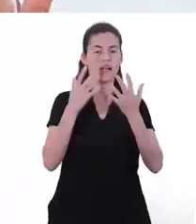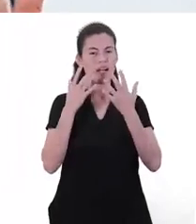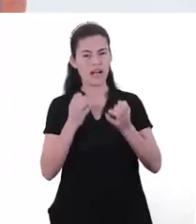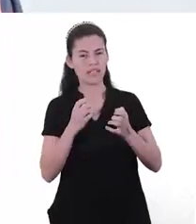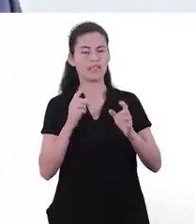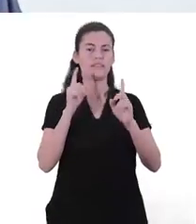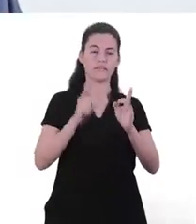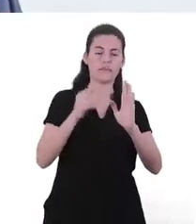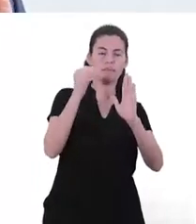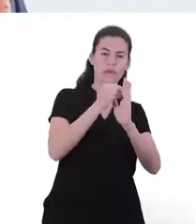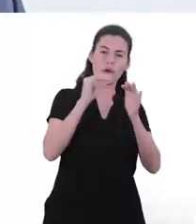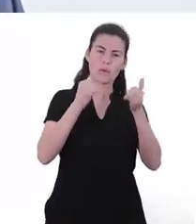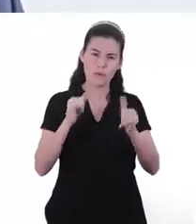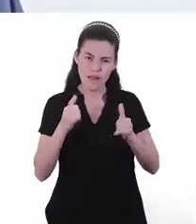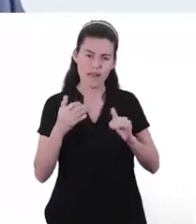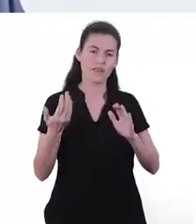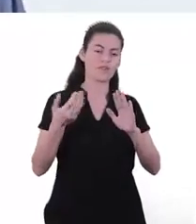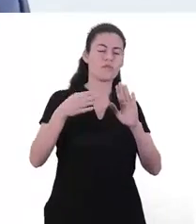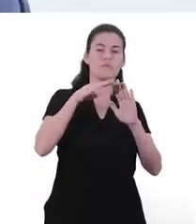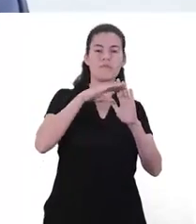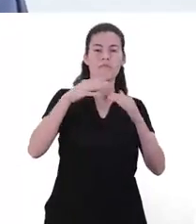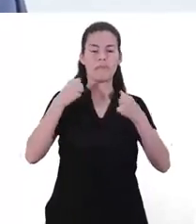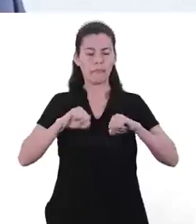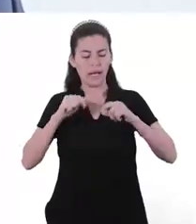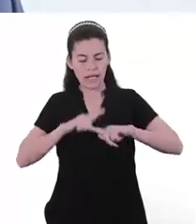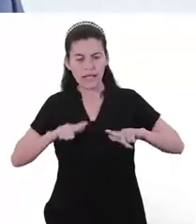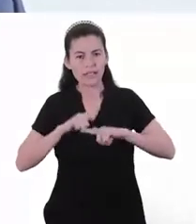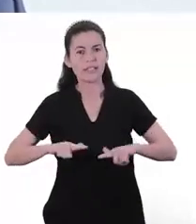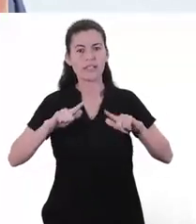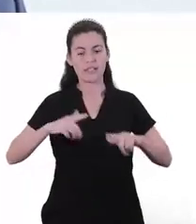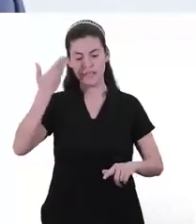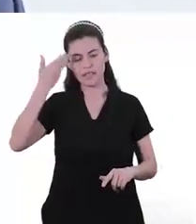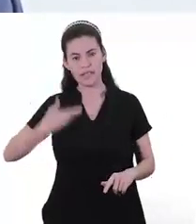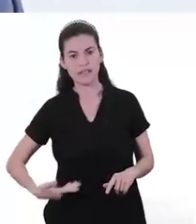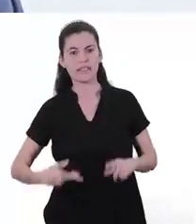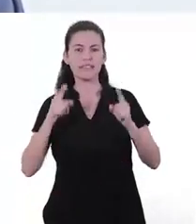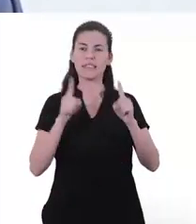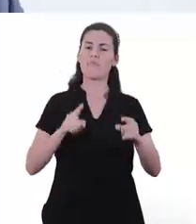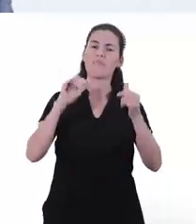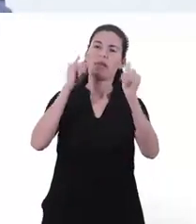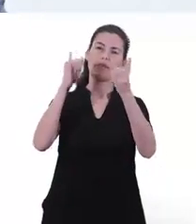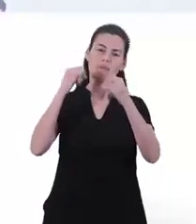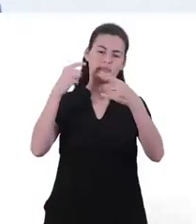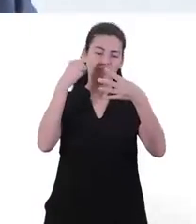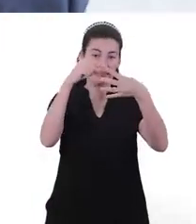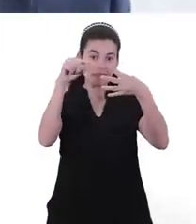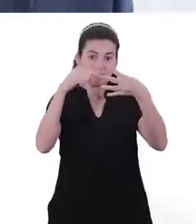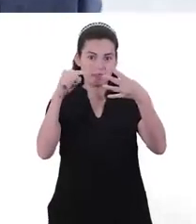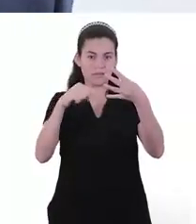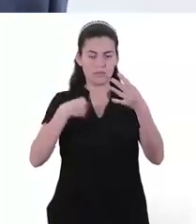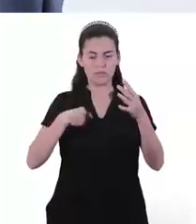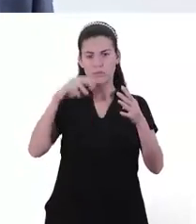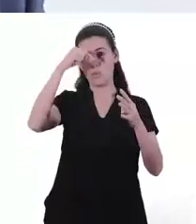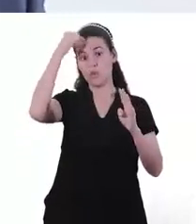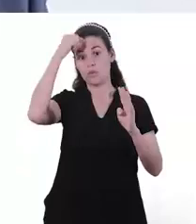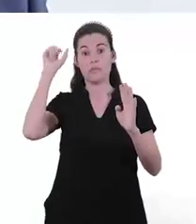juego, venimos hablando de alimentación, de rutinas de higiene, venimos hablando de actividades sociales de los chicos, de una rutina, digamos, que los